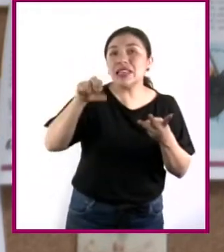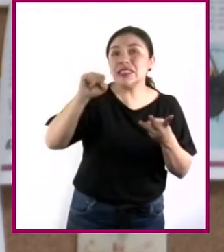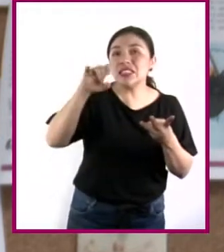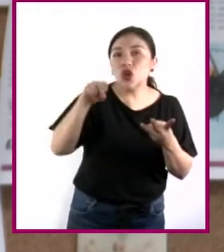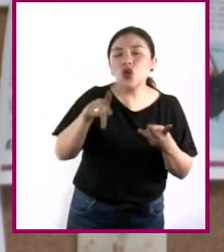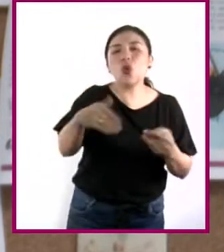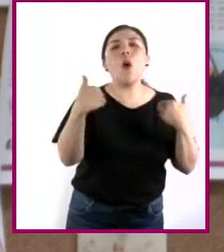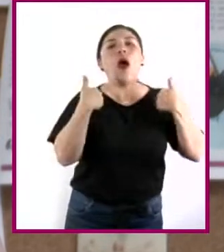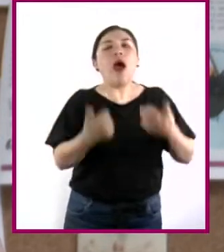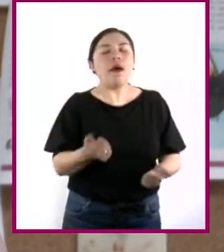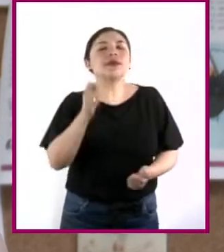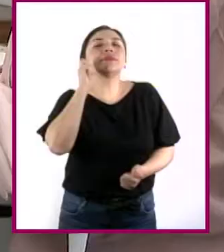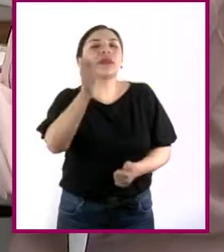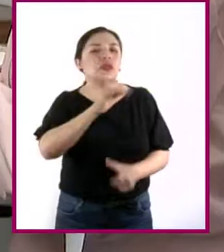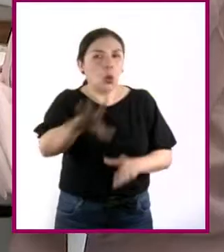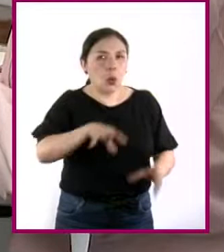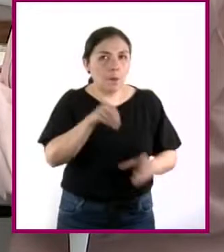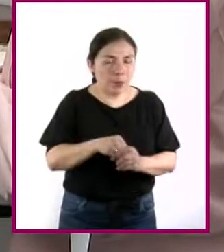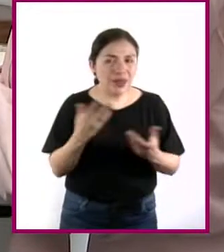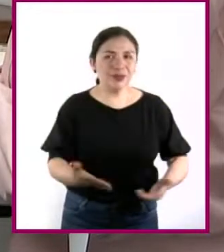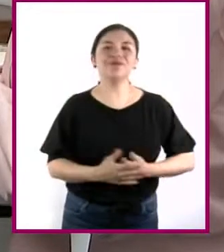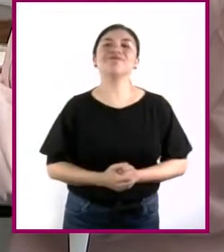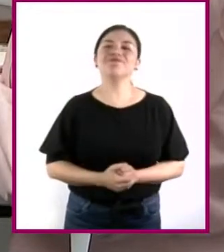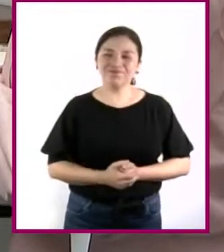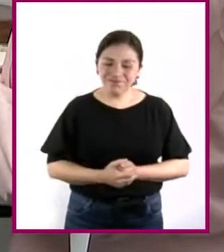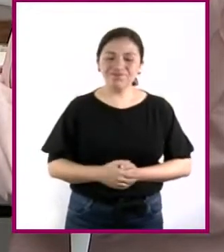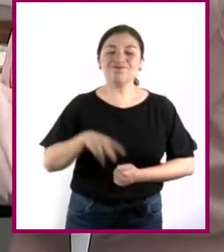entender bien de qué se trata.